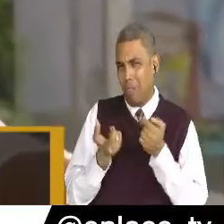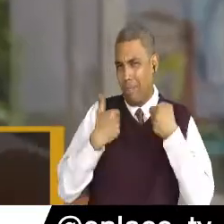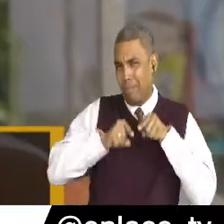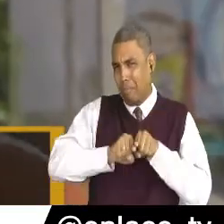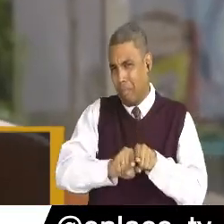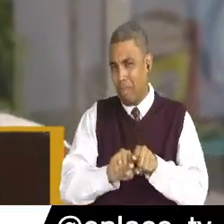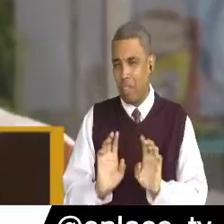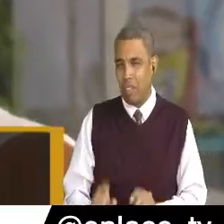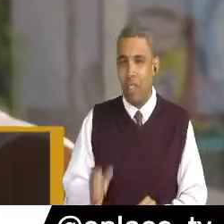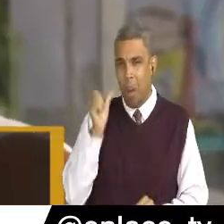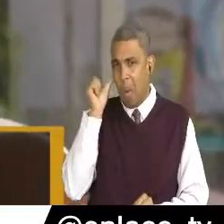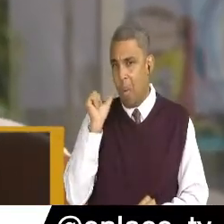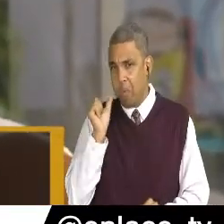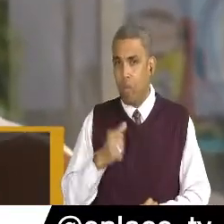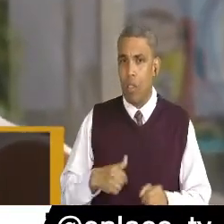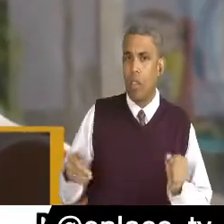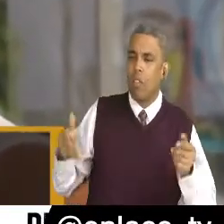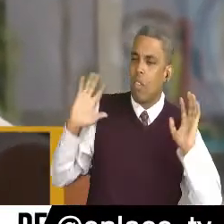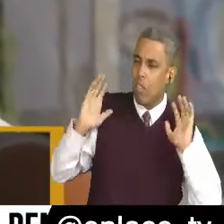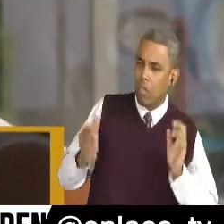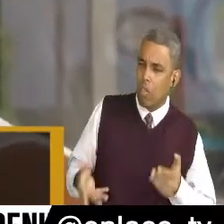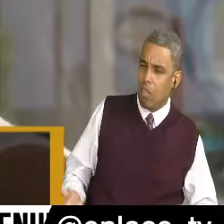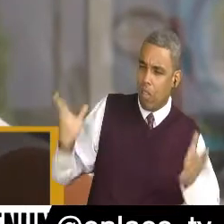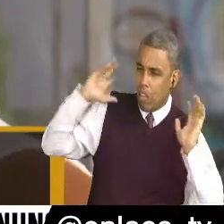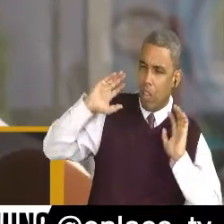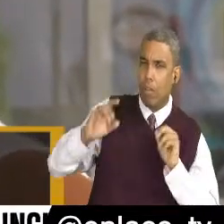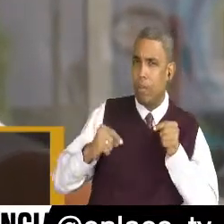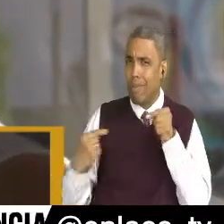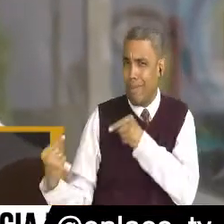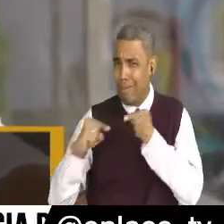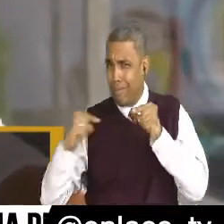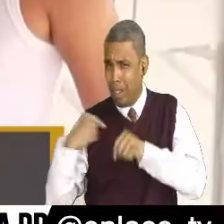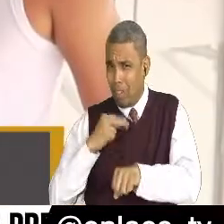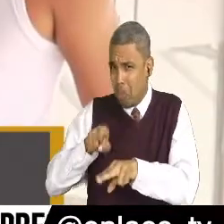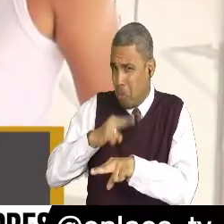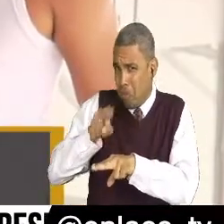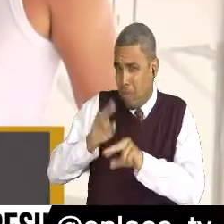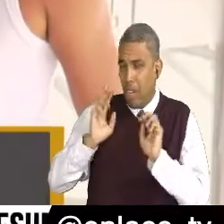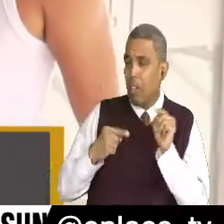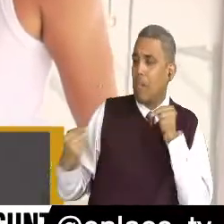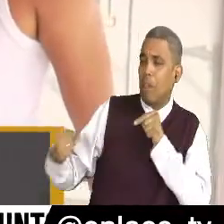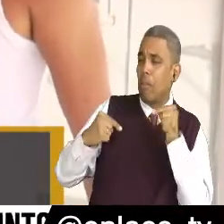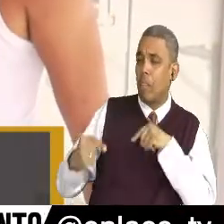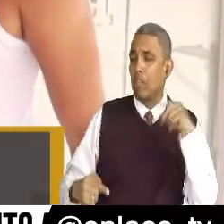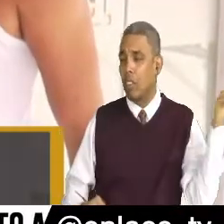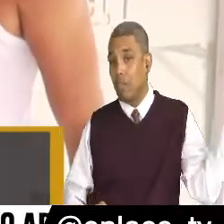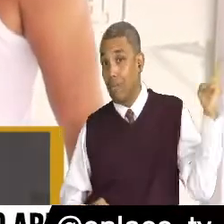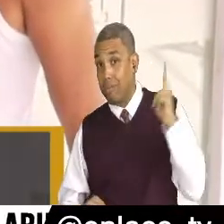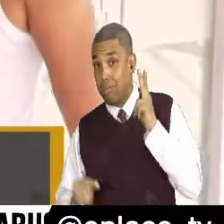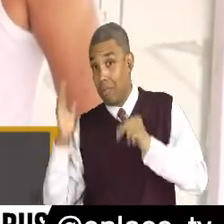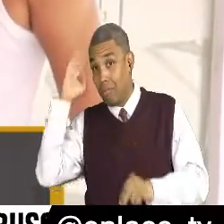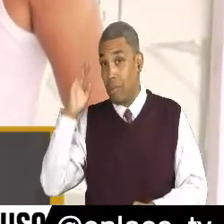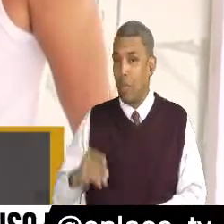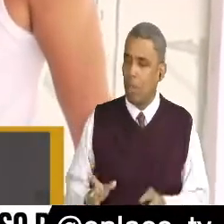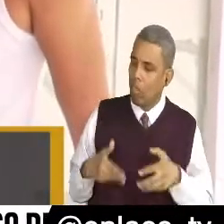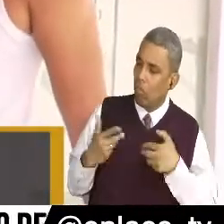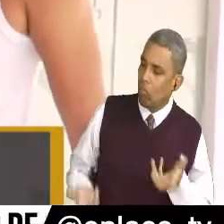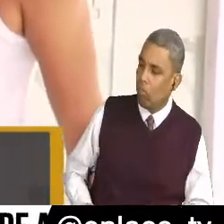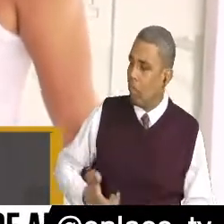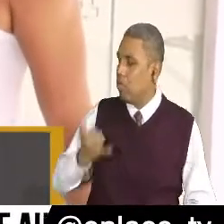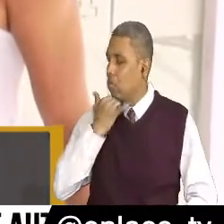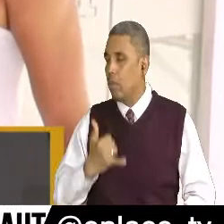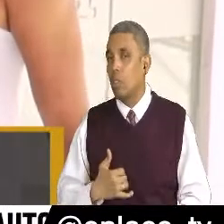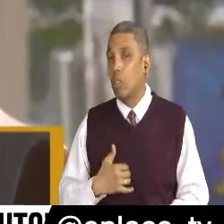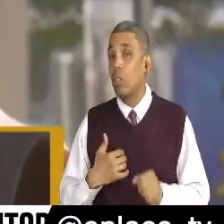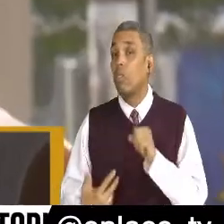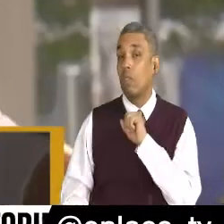tiene 2 meses de embarazo, cuando se le acercaron algunos agentes de policía para saber qué era lo que pasaba. Según el denunciante, el procedimiento de los uniformados